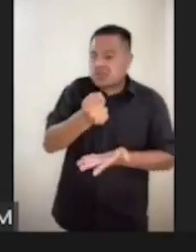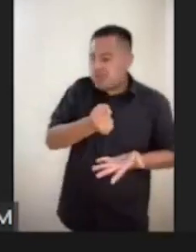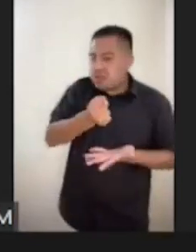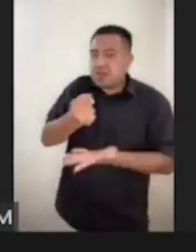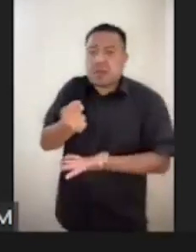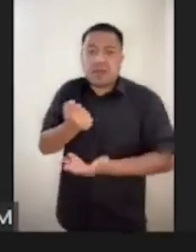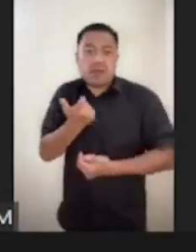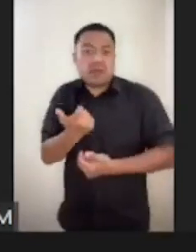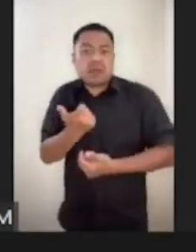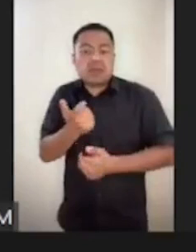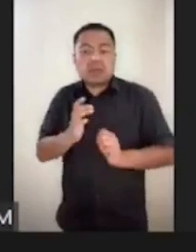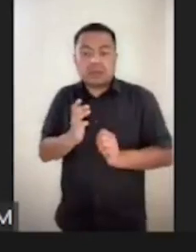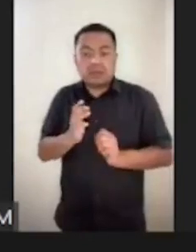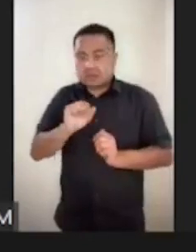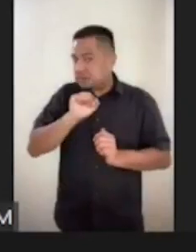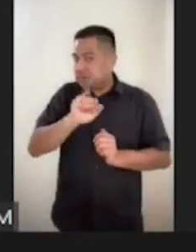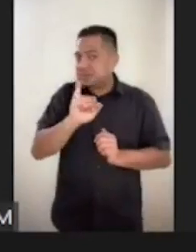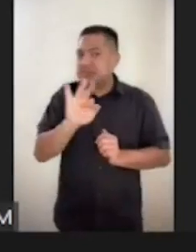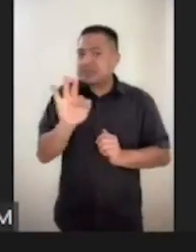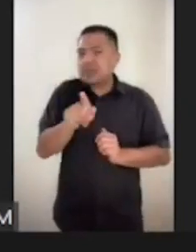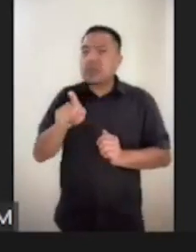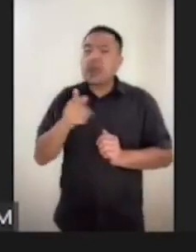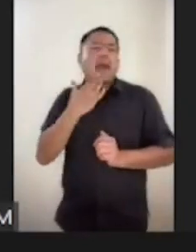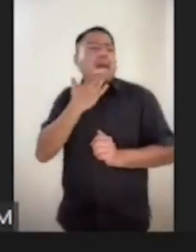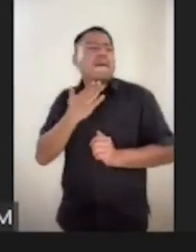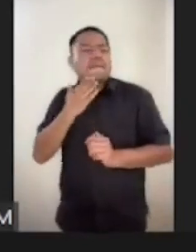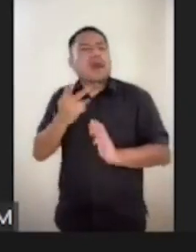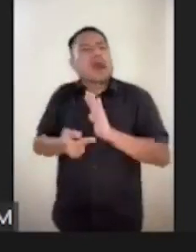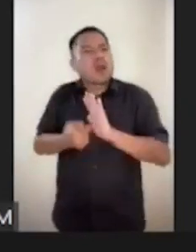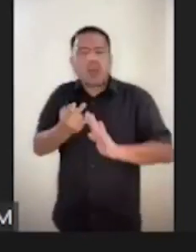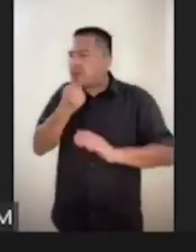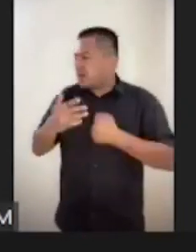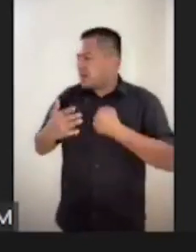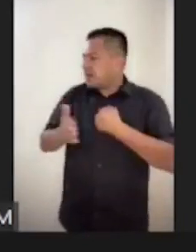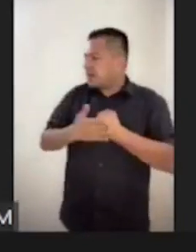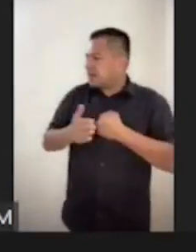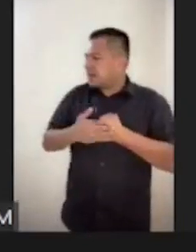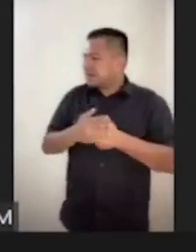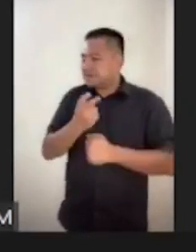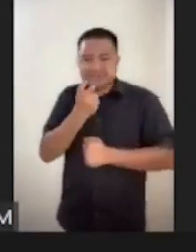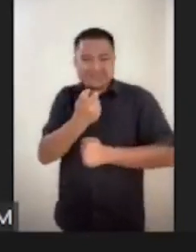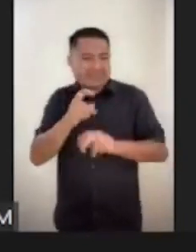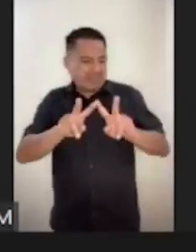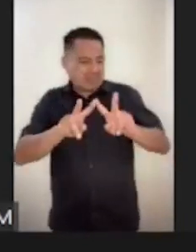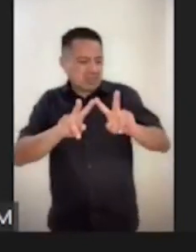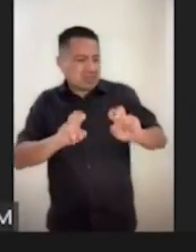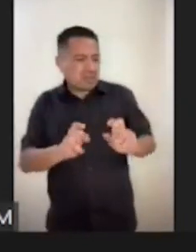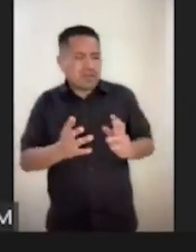presupuesto. Si fuera tan amable en repetirme esa parte